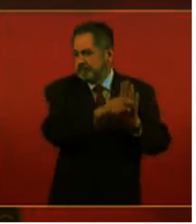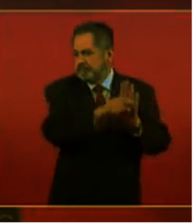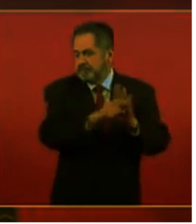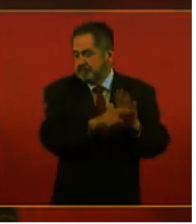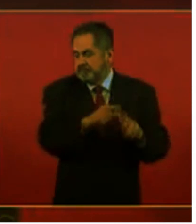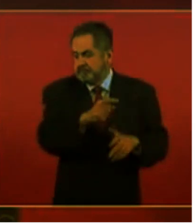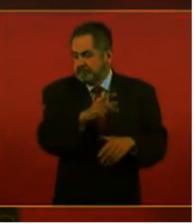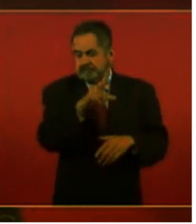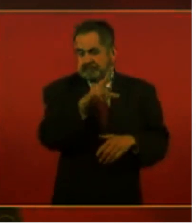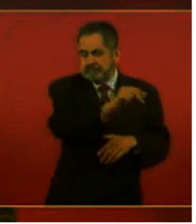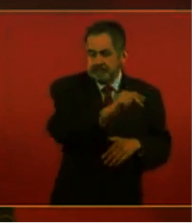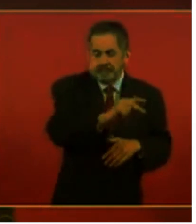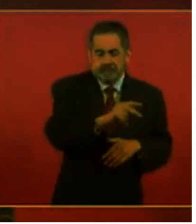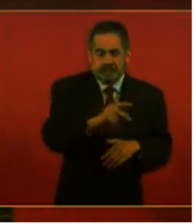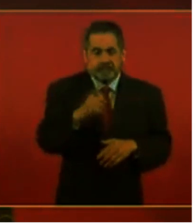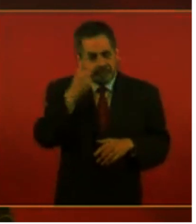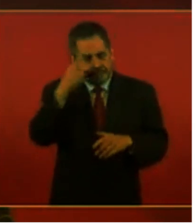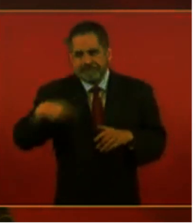hechos